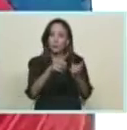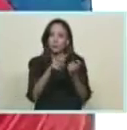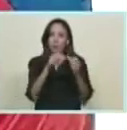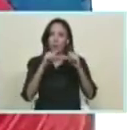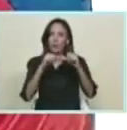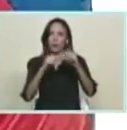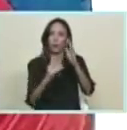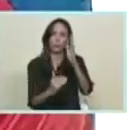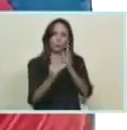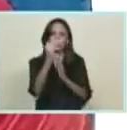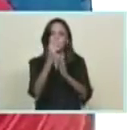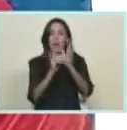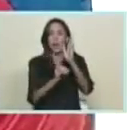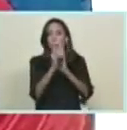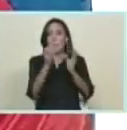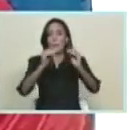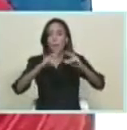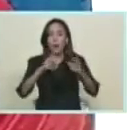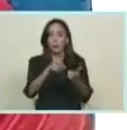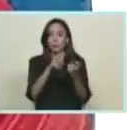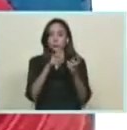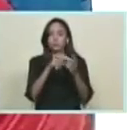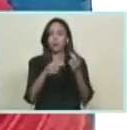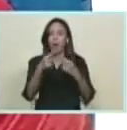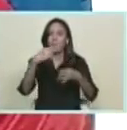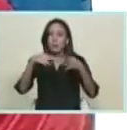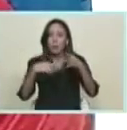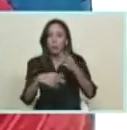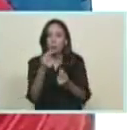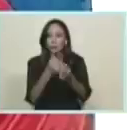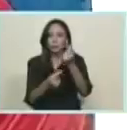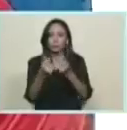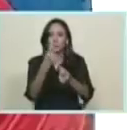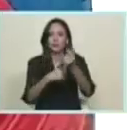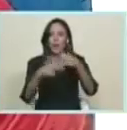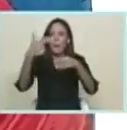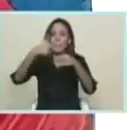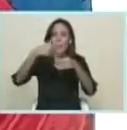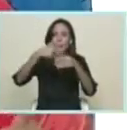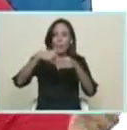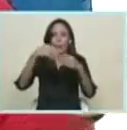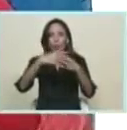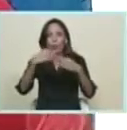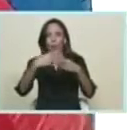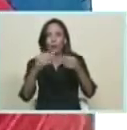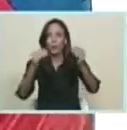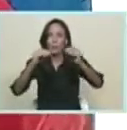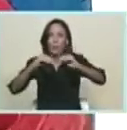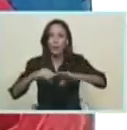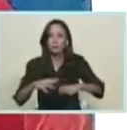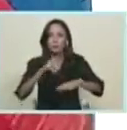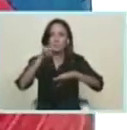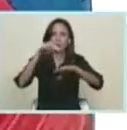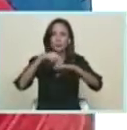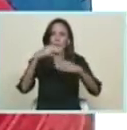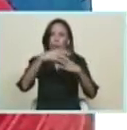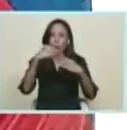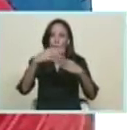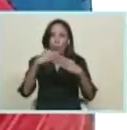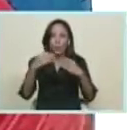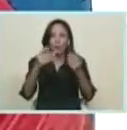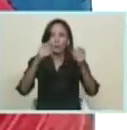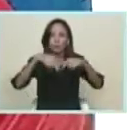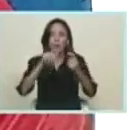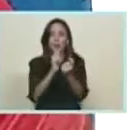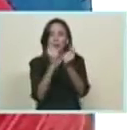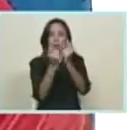permanente, abundante de los recursos financieros, de los petrodólares para el Estado Nacional Dictatorial que se